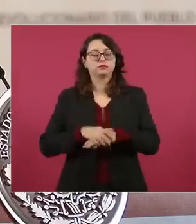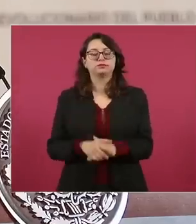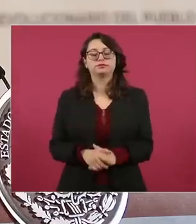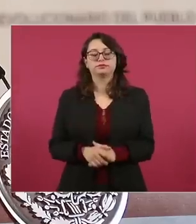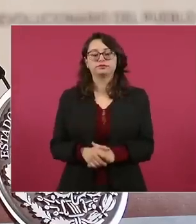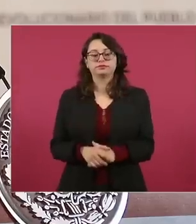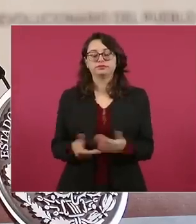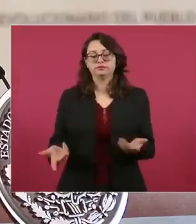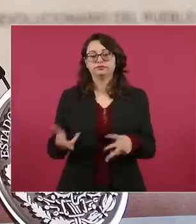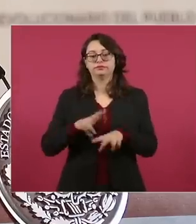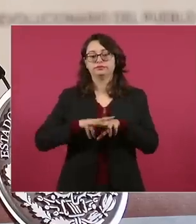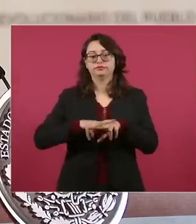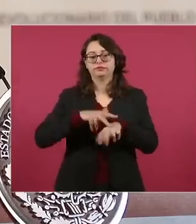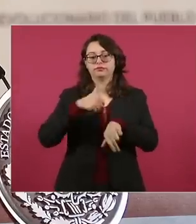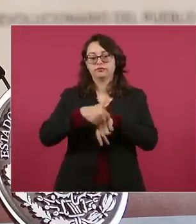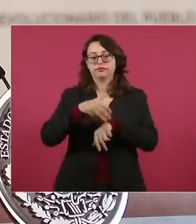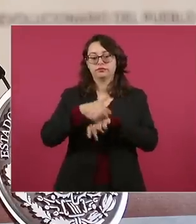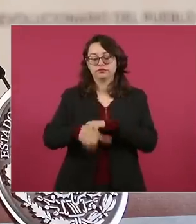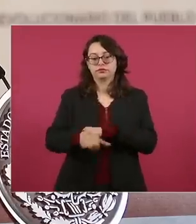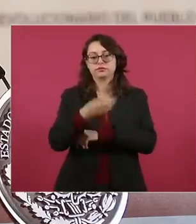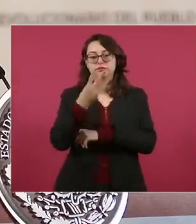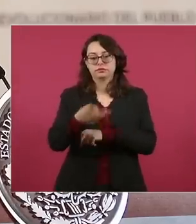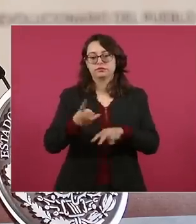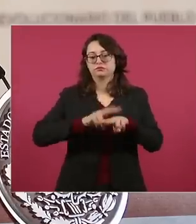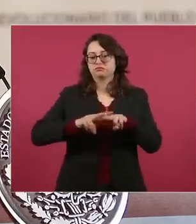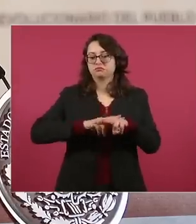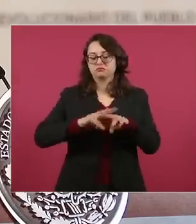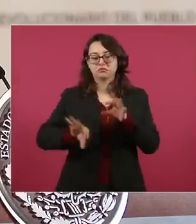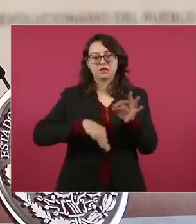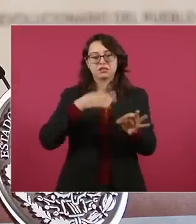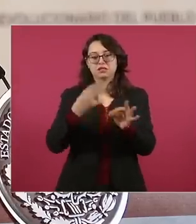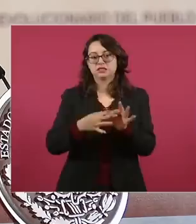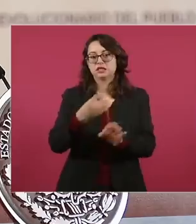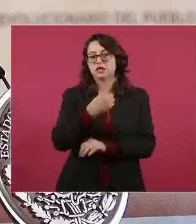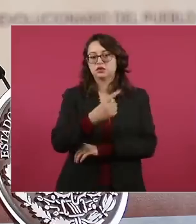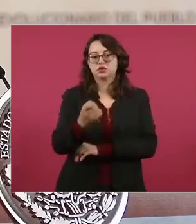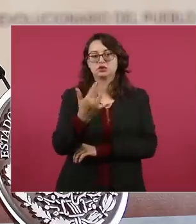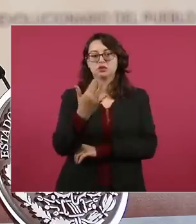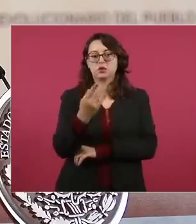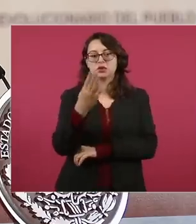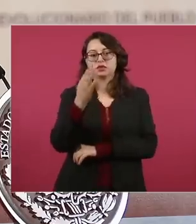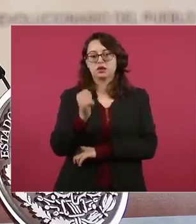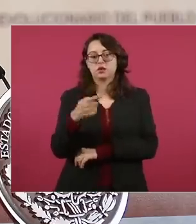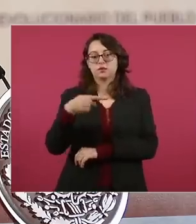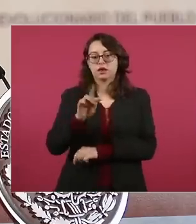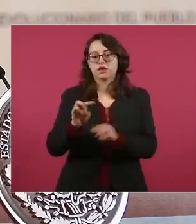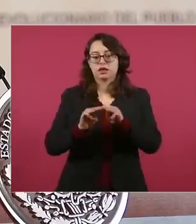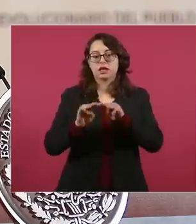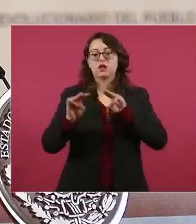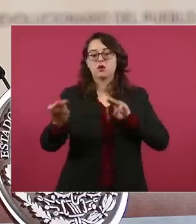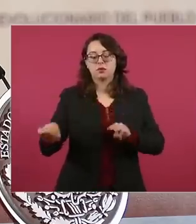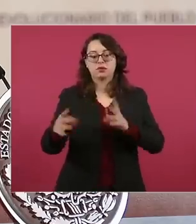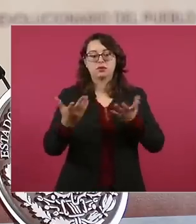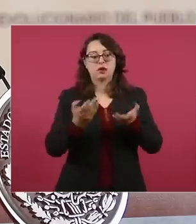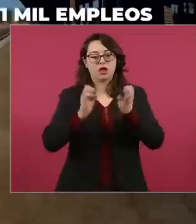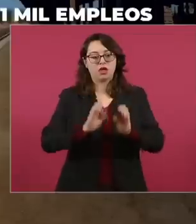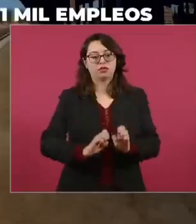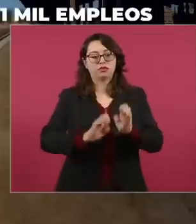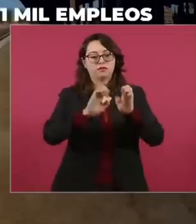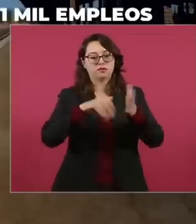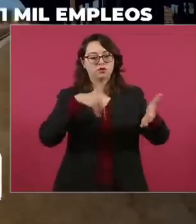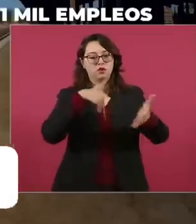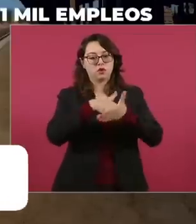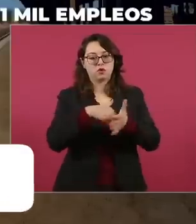se concluyeron 159 kilómetros de vía y las estaciones y paraderos continúan conforme al